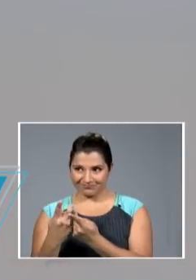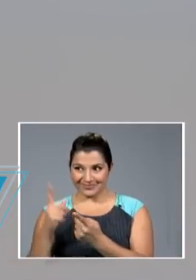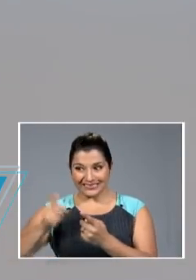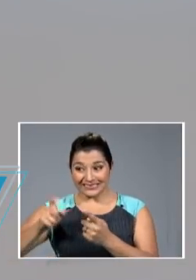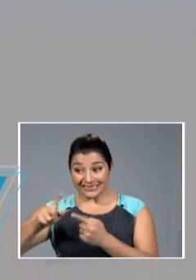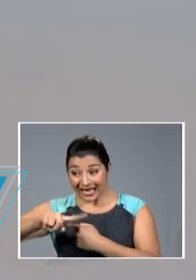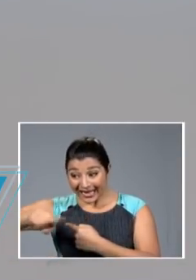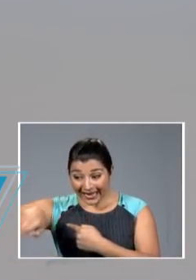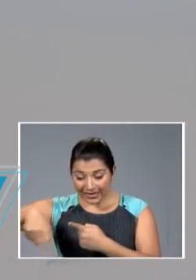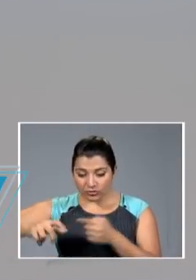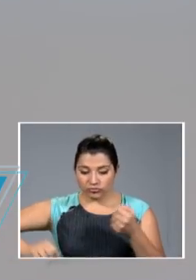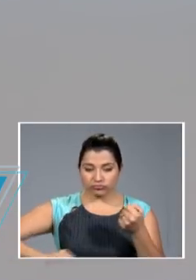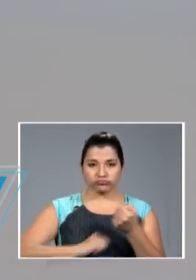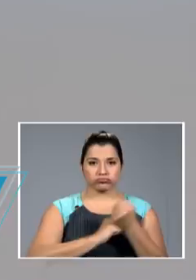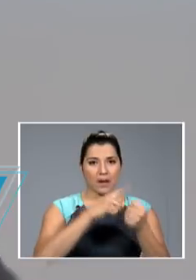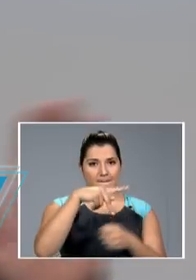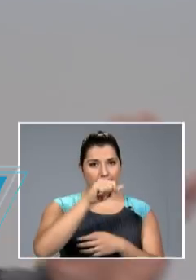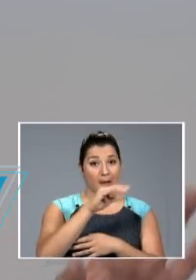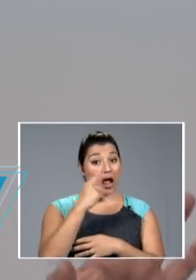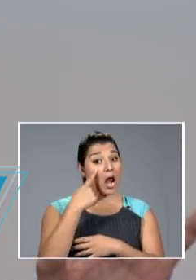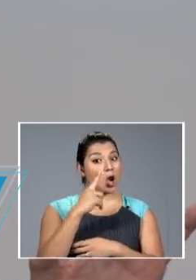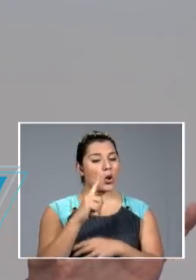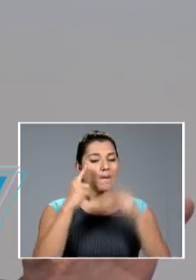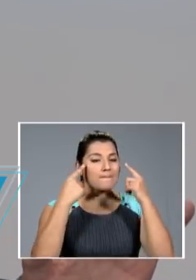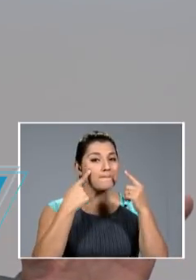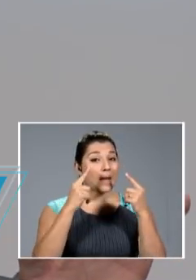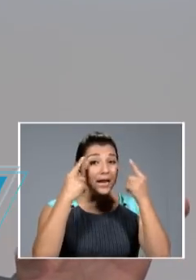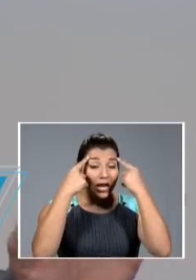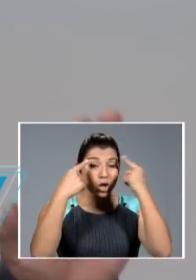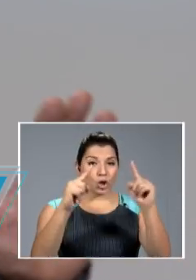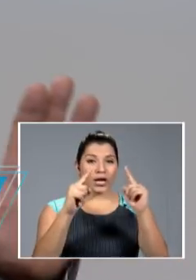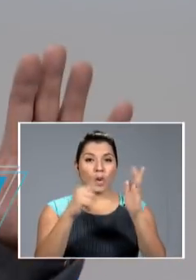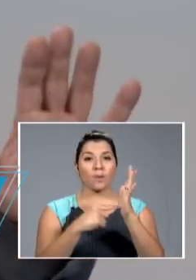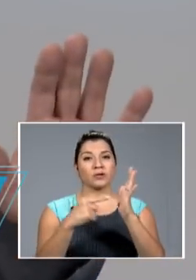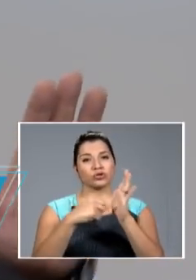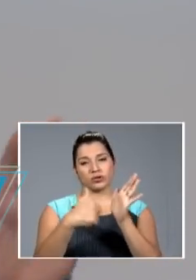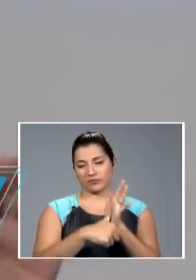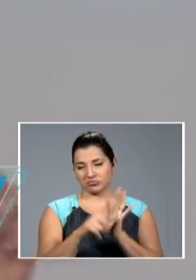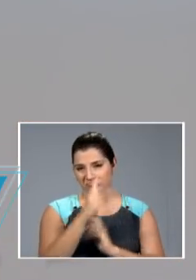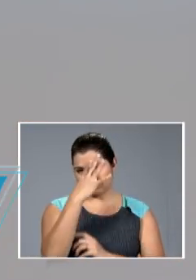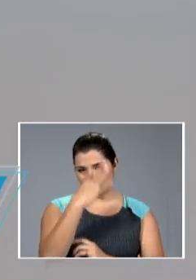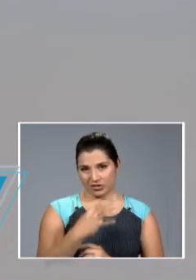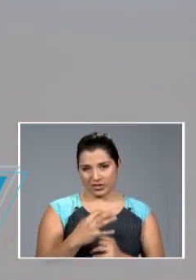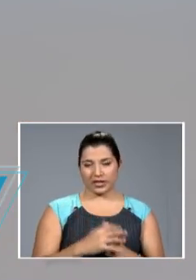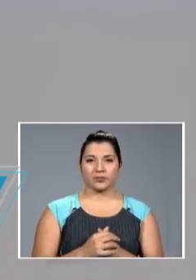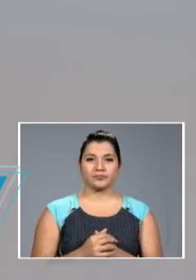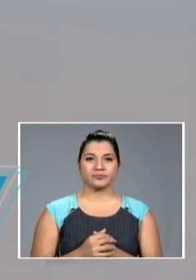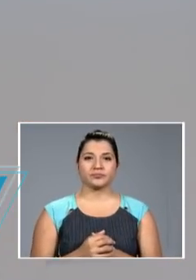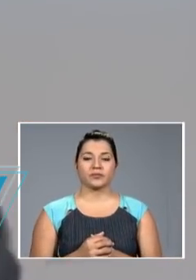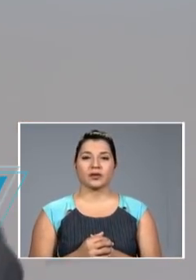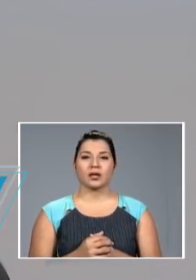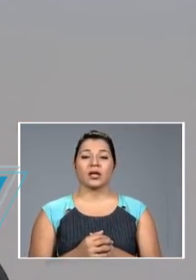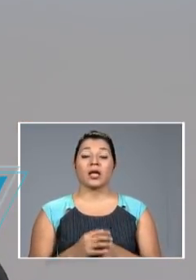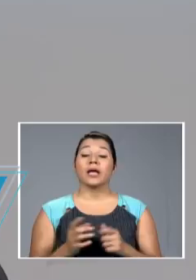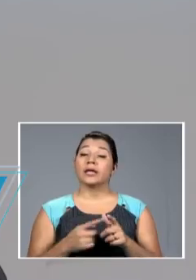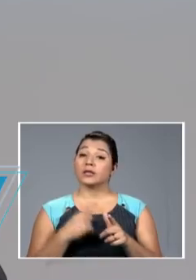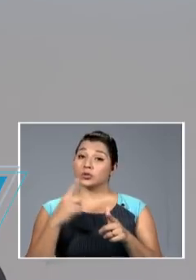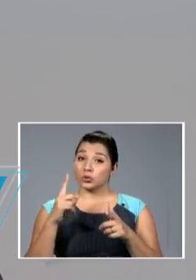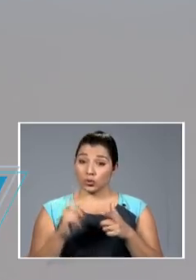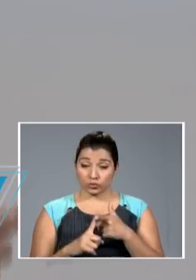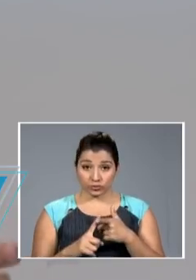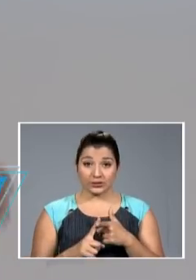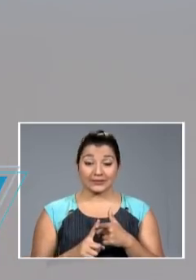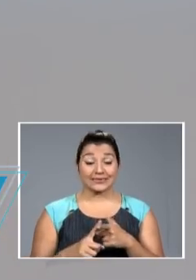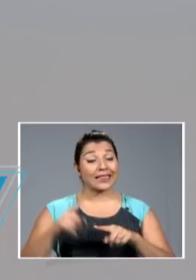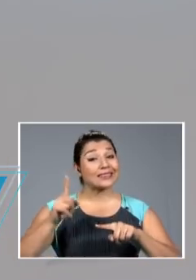creo que hay un empate, para decirlo. O sea, alguno tendrá su diferencia. De tal manera que va